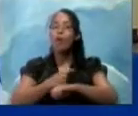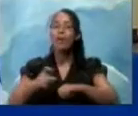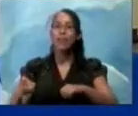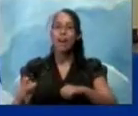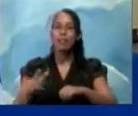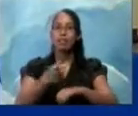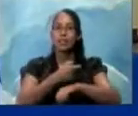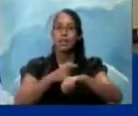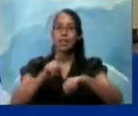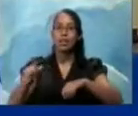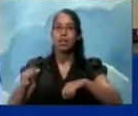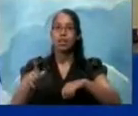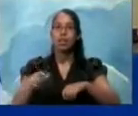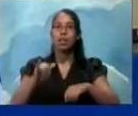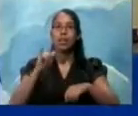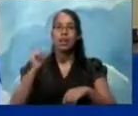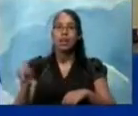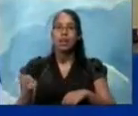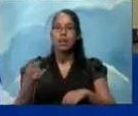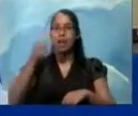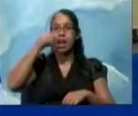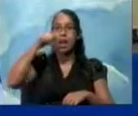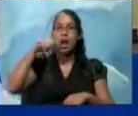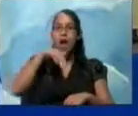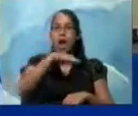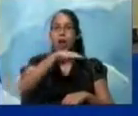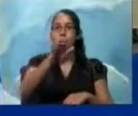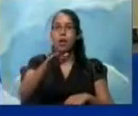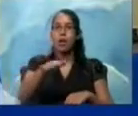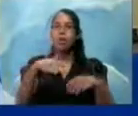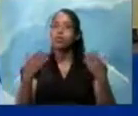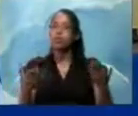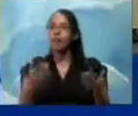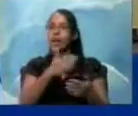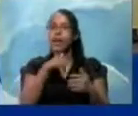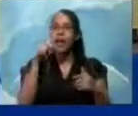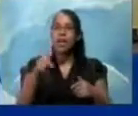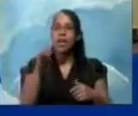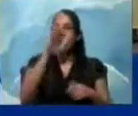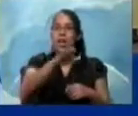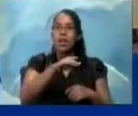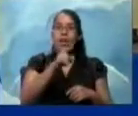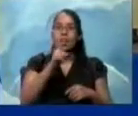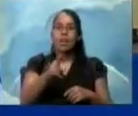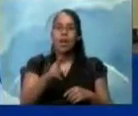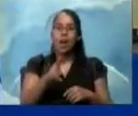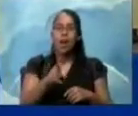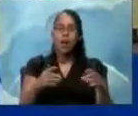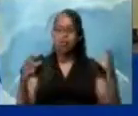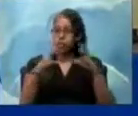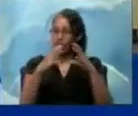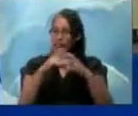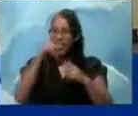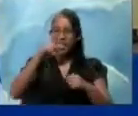gobernantes y al pueblo. O sea que ahí estaba la crema,